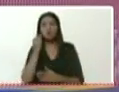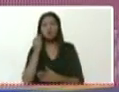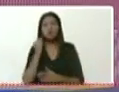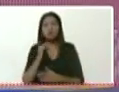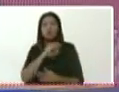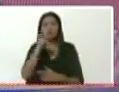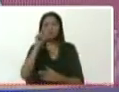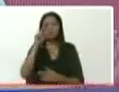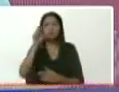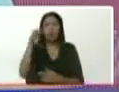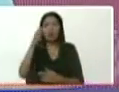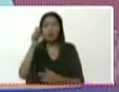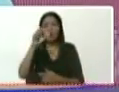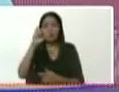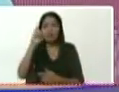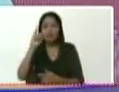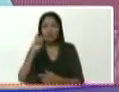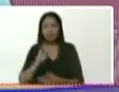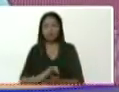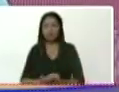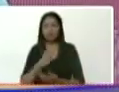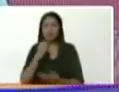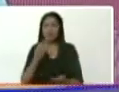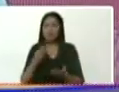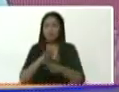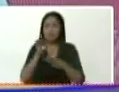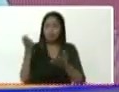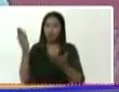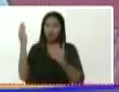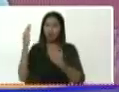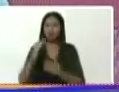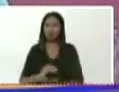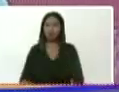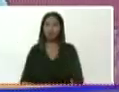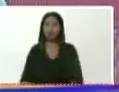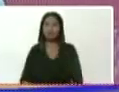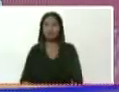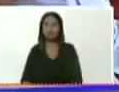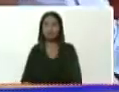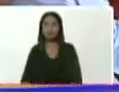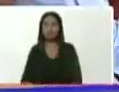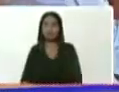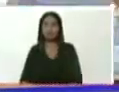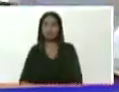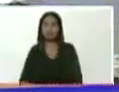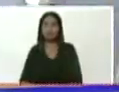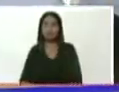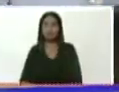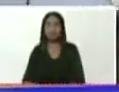Nazaret Vaquero Roque. Los dejo con ustedes, Sugelín, adelante.